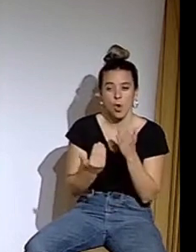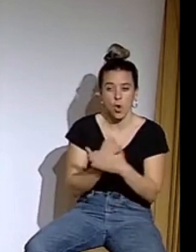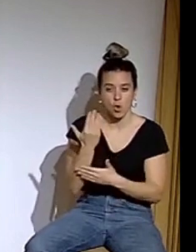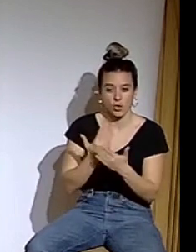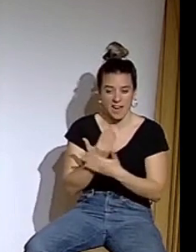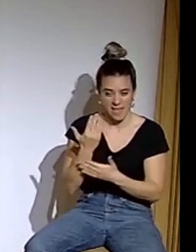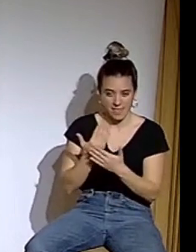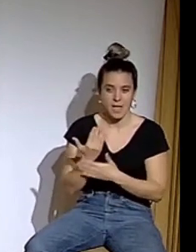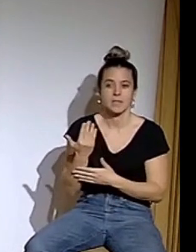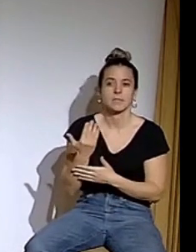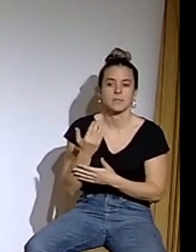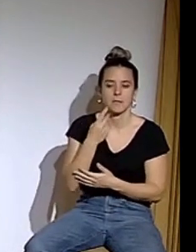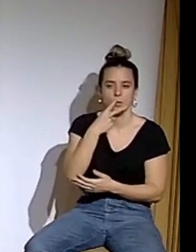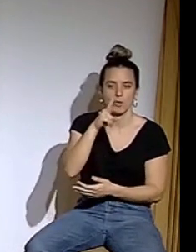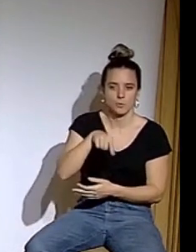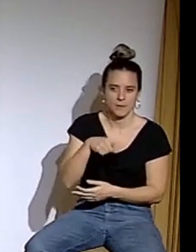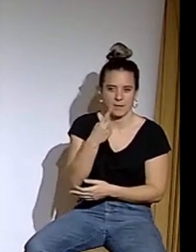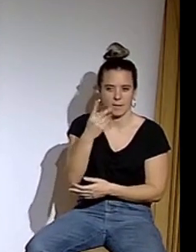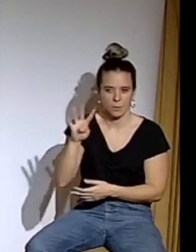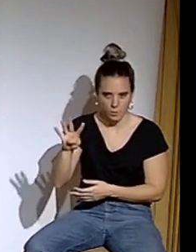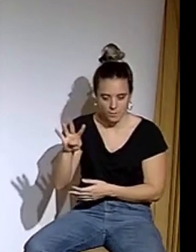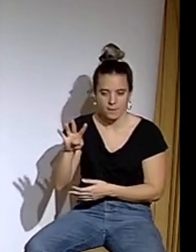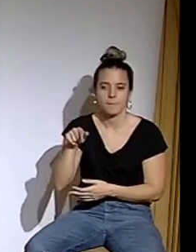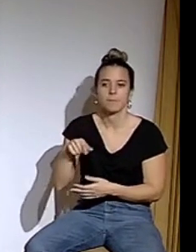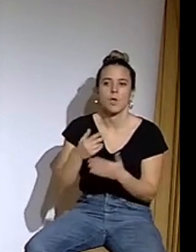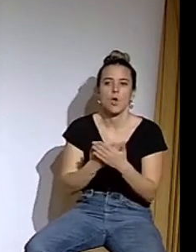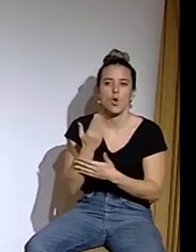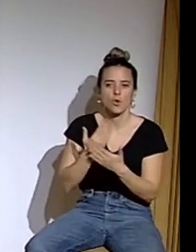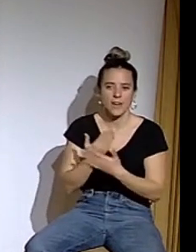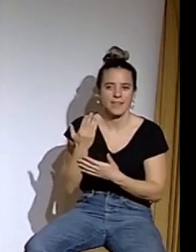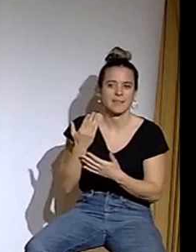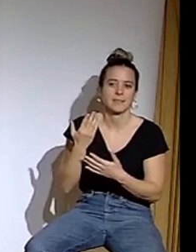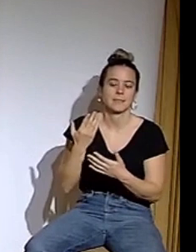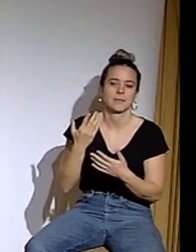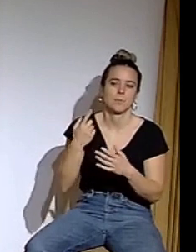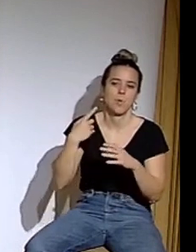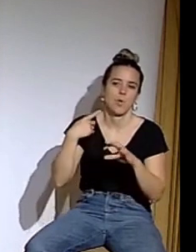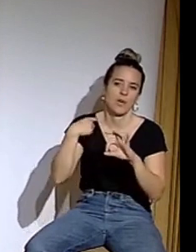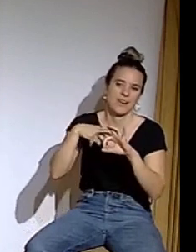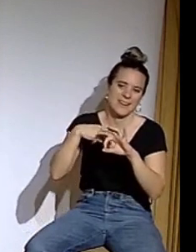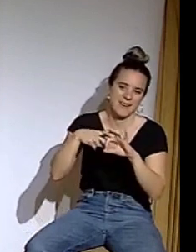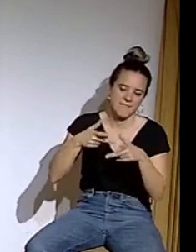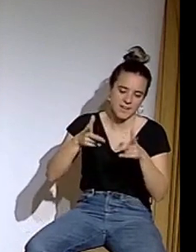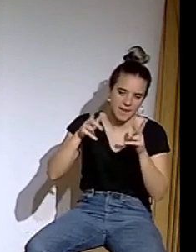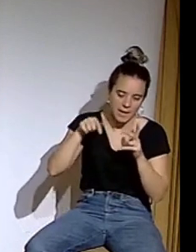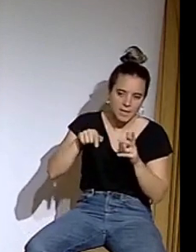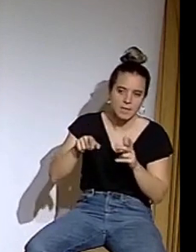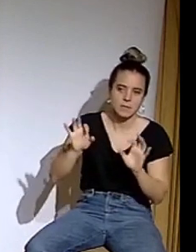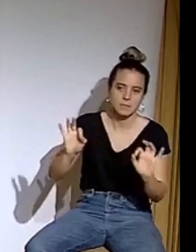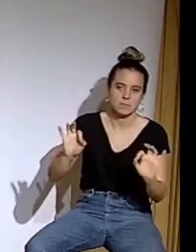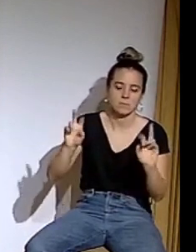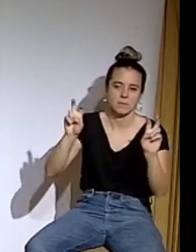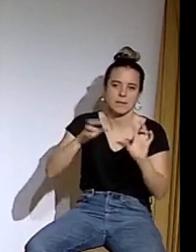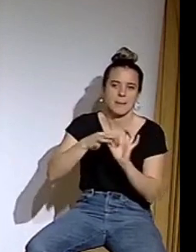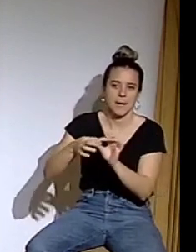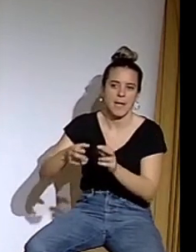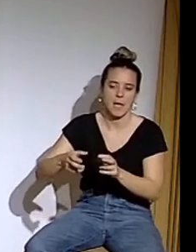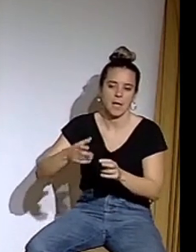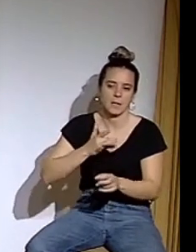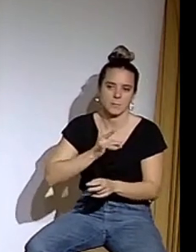llamaban jornadas libertarias de reflexiones sobre espiritualidad allí varias compañeros y compañeras trajeron